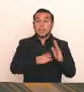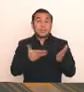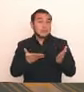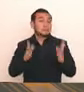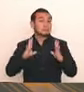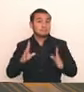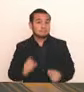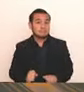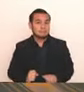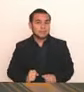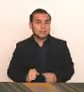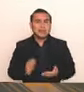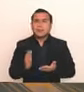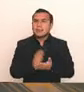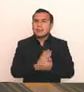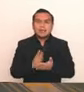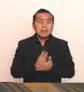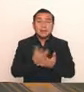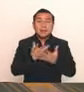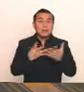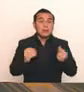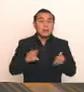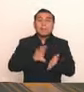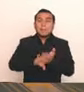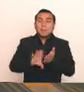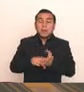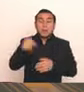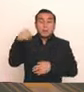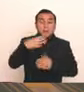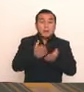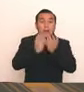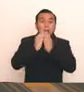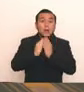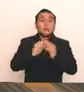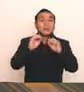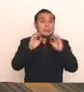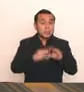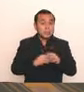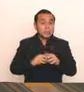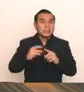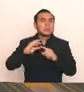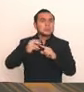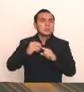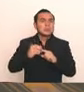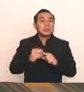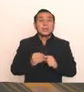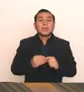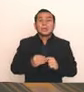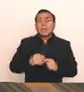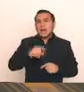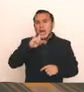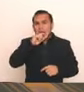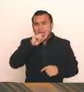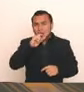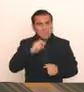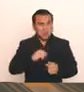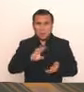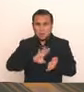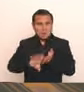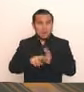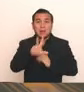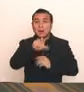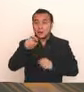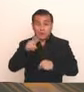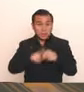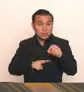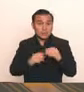gobierno no les ha dado una solución para ese pago de luz de agua de cable en internet los gobiernos no le dan bonos a los más pobres no congelan los pagos a los